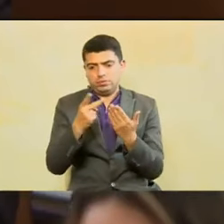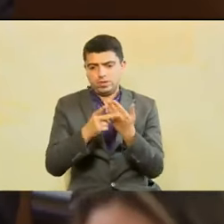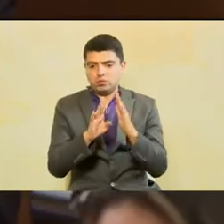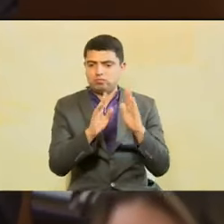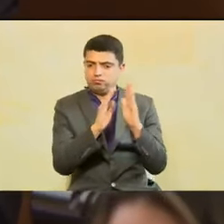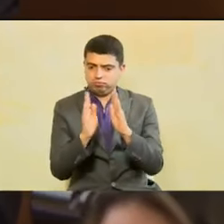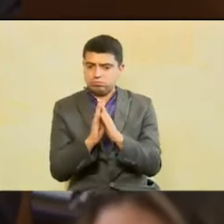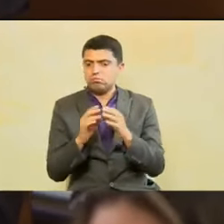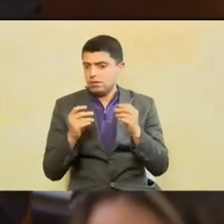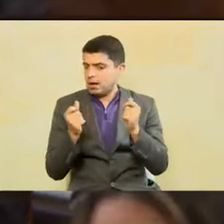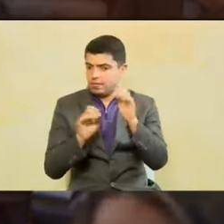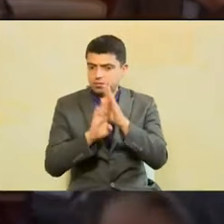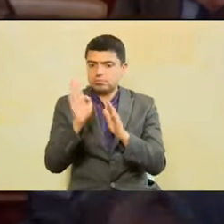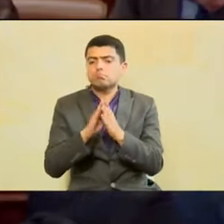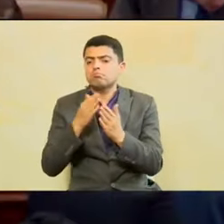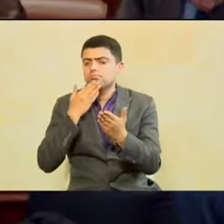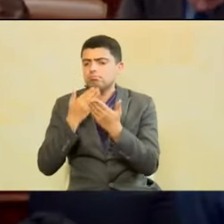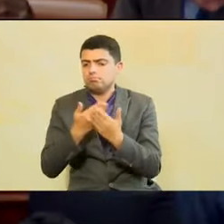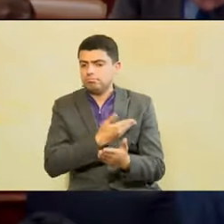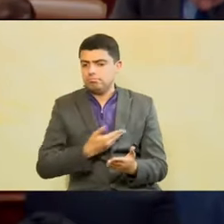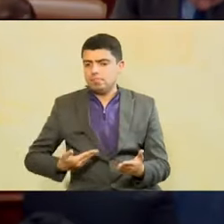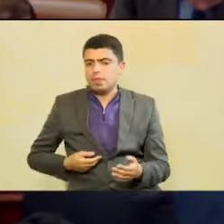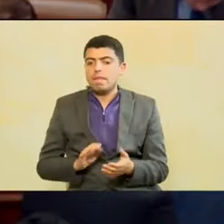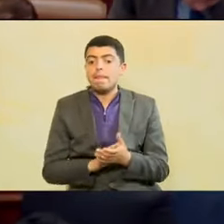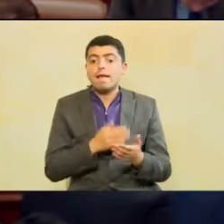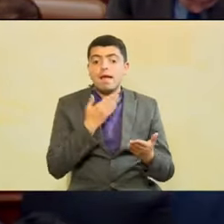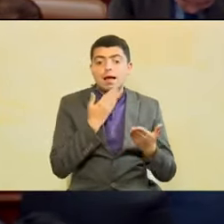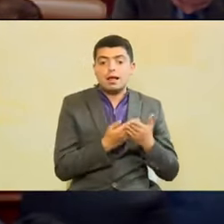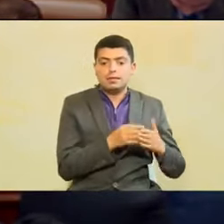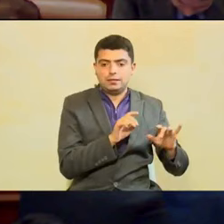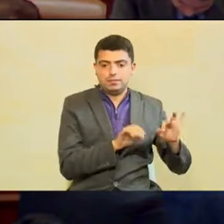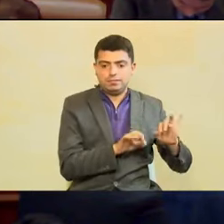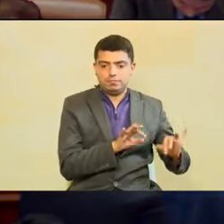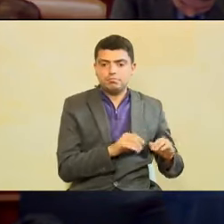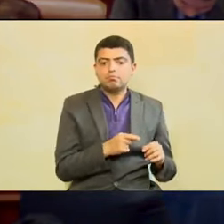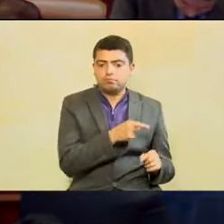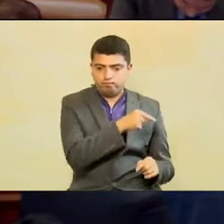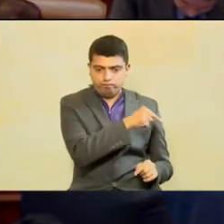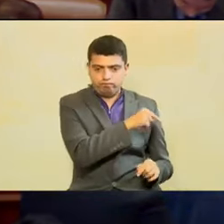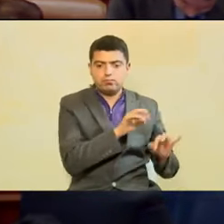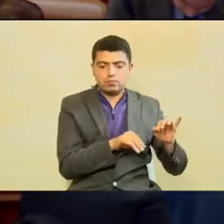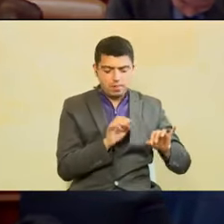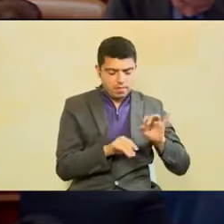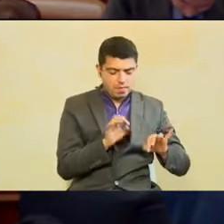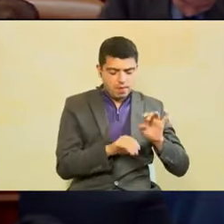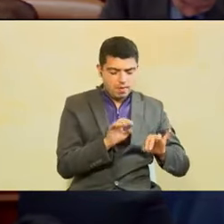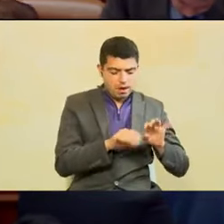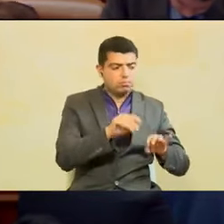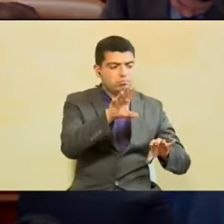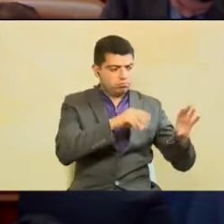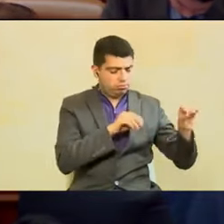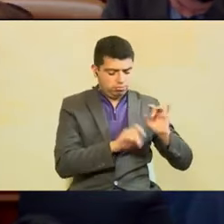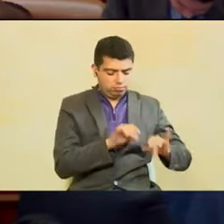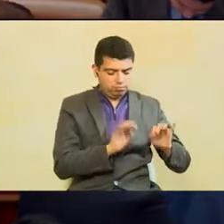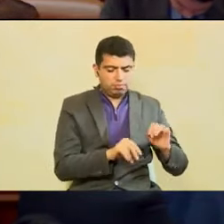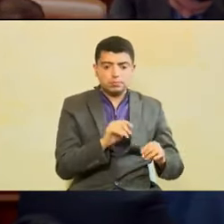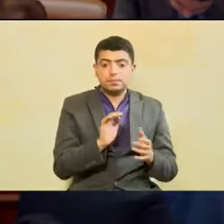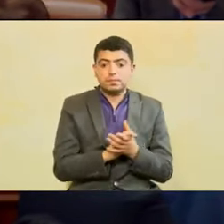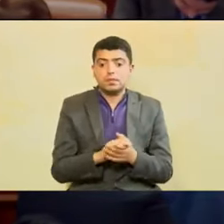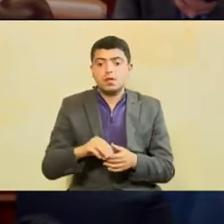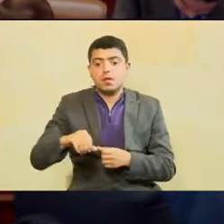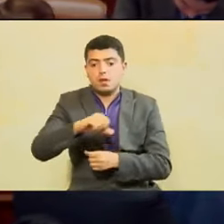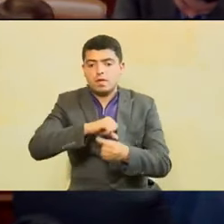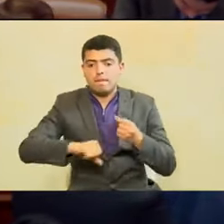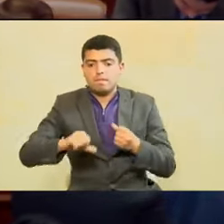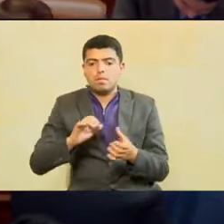presidenta ya el señor secretario sigue tomando atenta nota sobre estas inquietudes tiene el uso de la palabra el